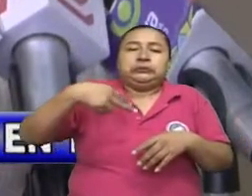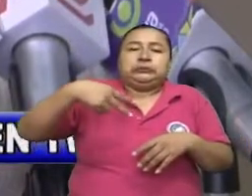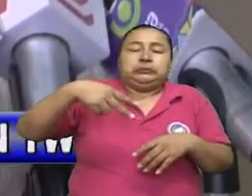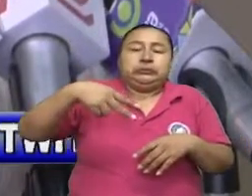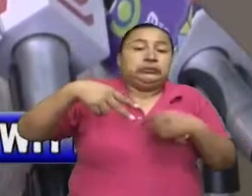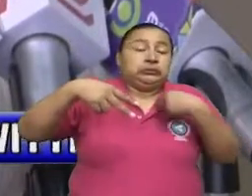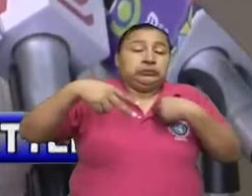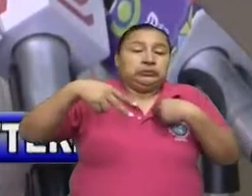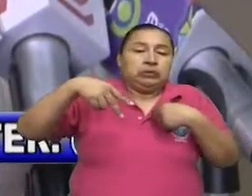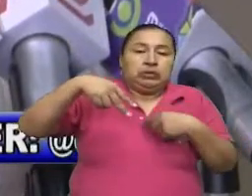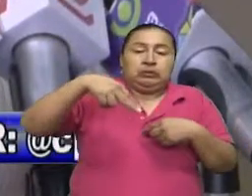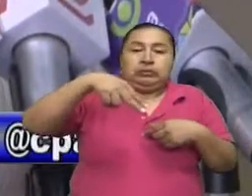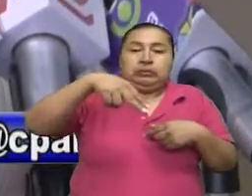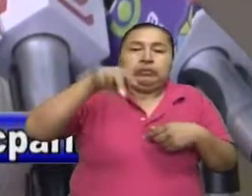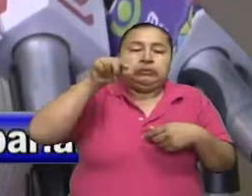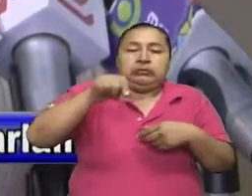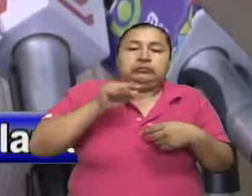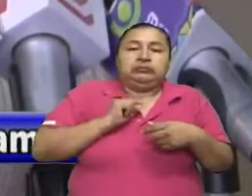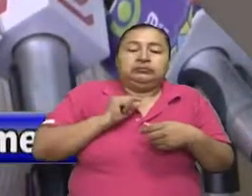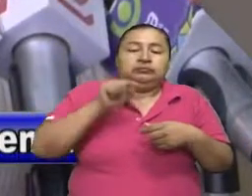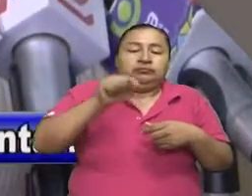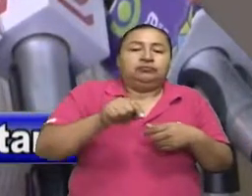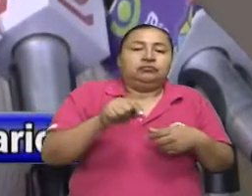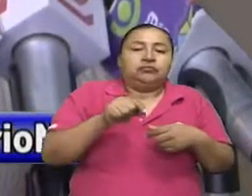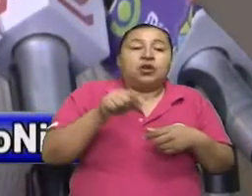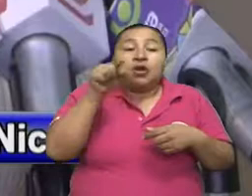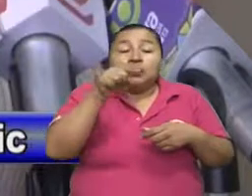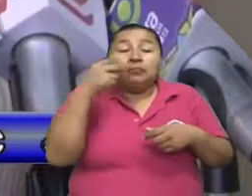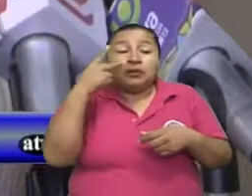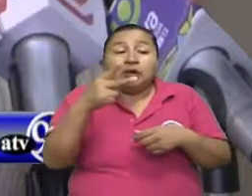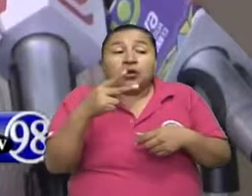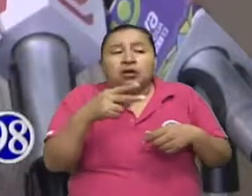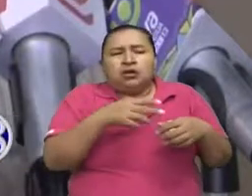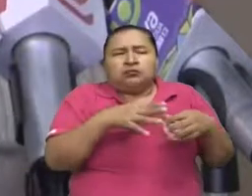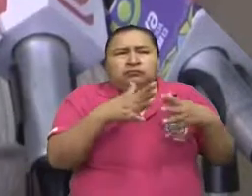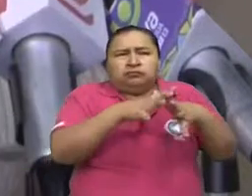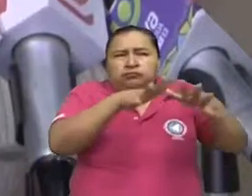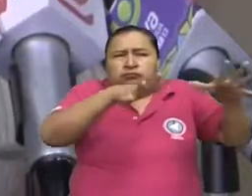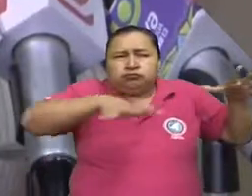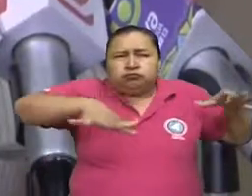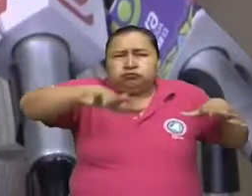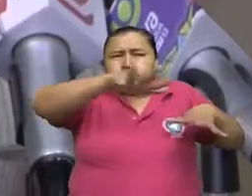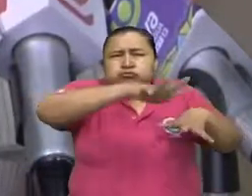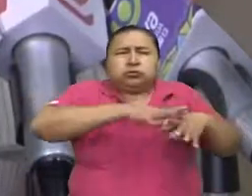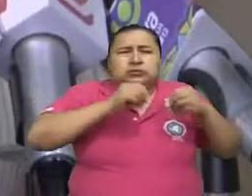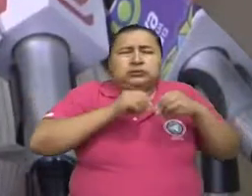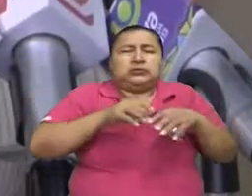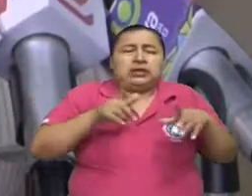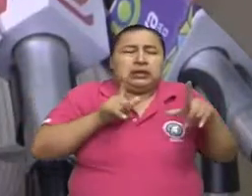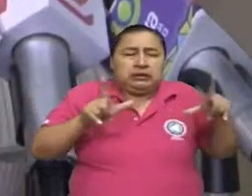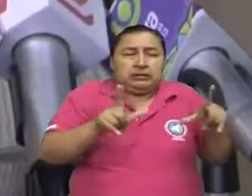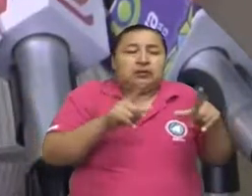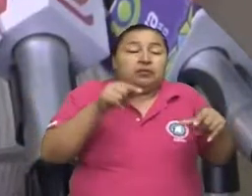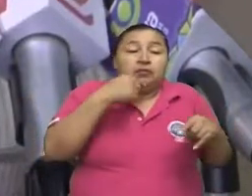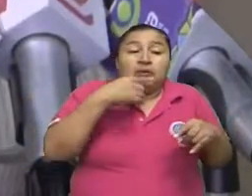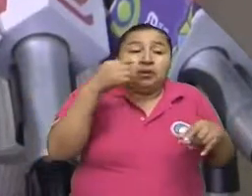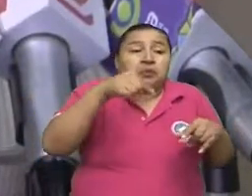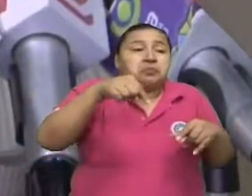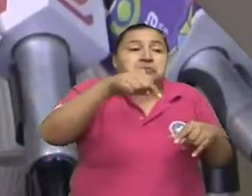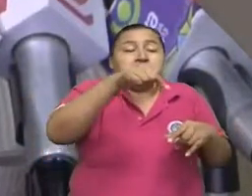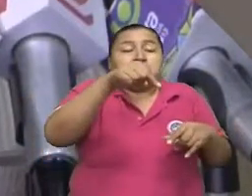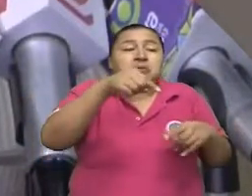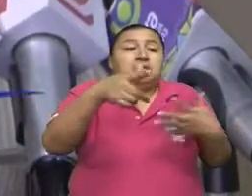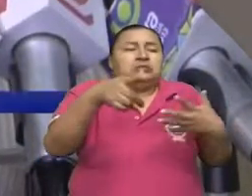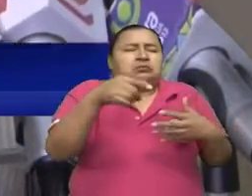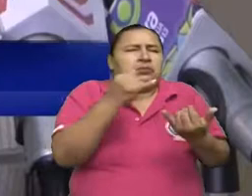evitar andar en zonas muy abiertas, porque nos convertimos nosotros,